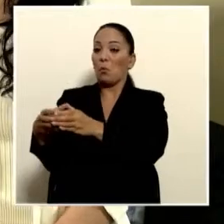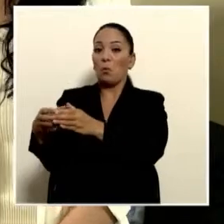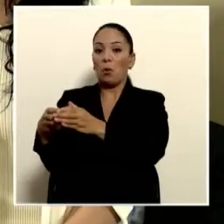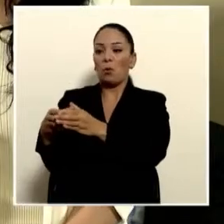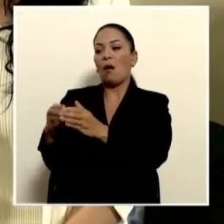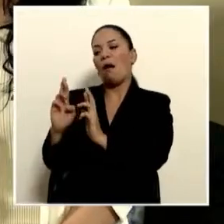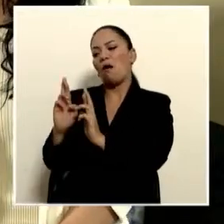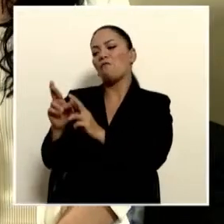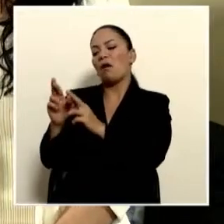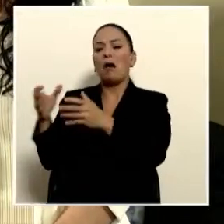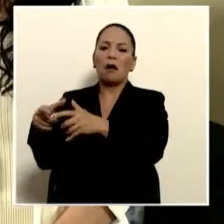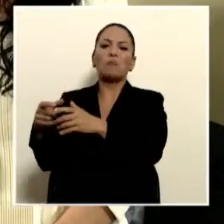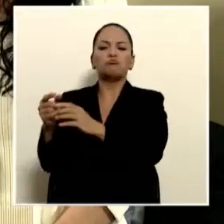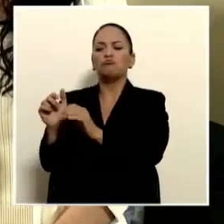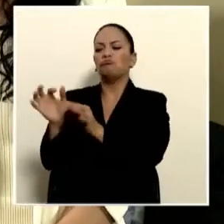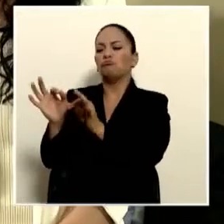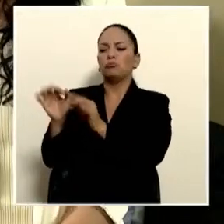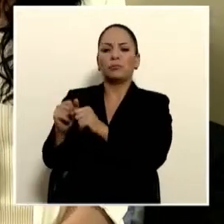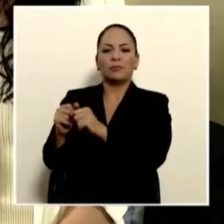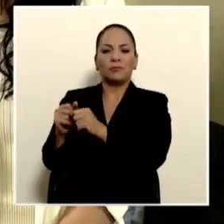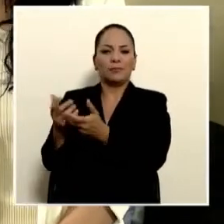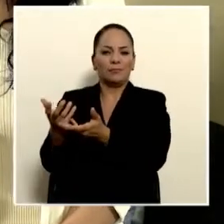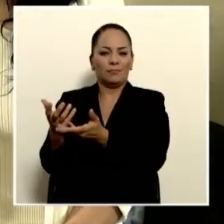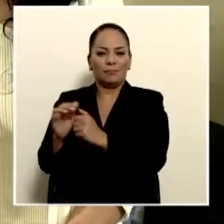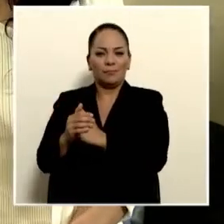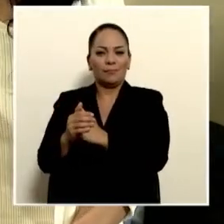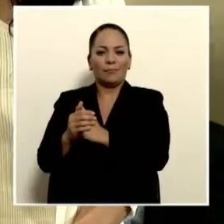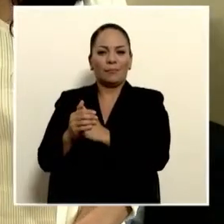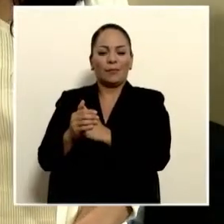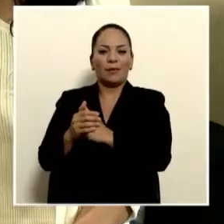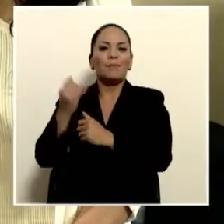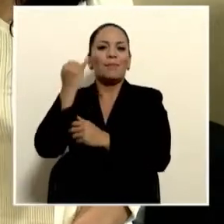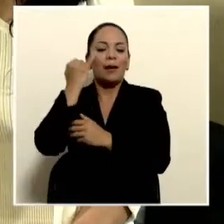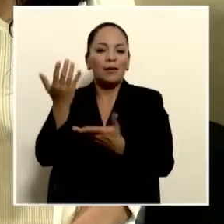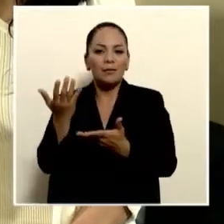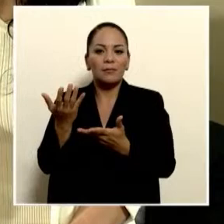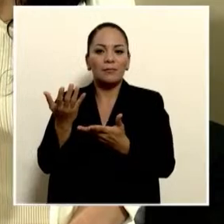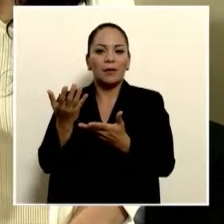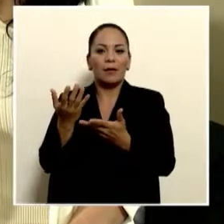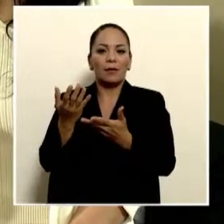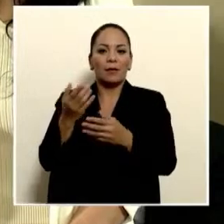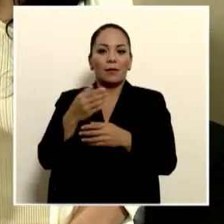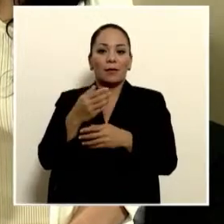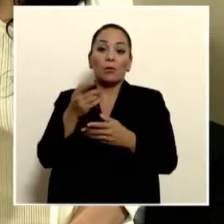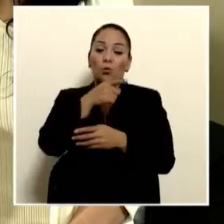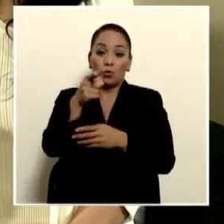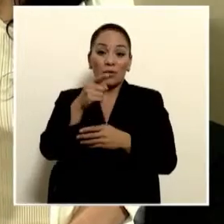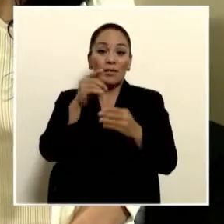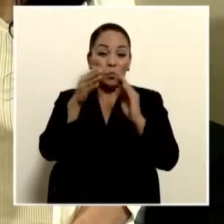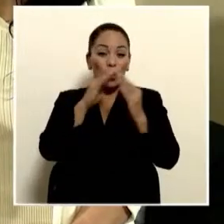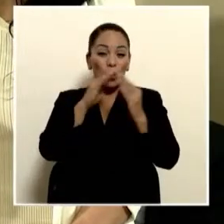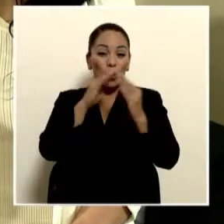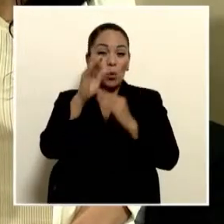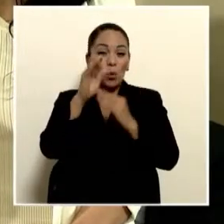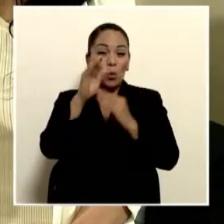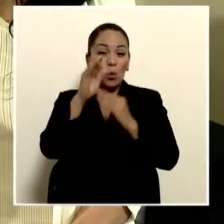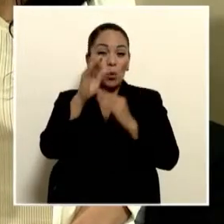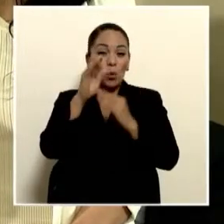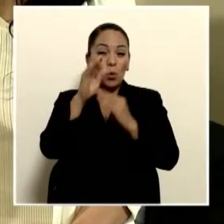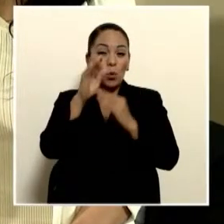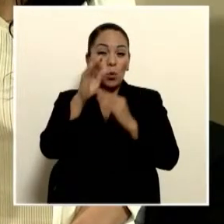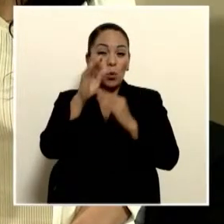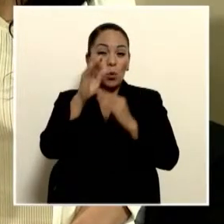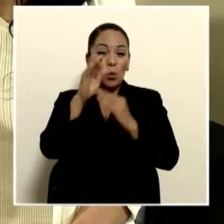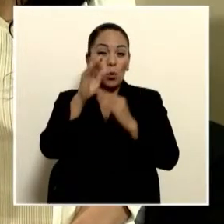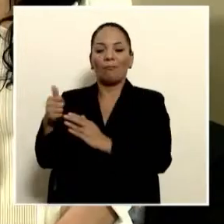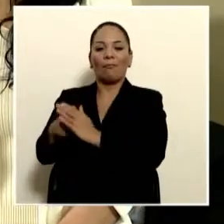todos los trámites que había que hacer, incluyendo lo que el pueblo de Costa Rica sabe, que yo no voy a decir, y se deja un monopolio